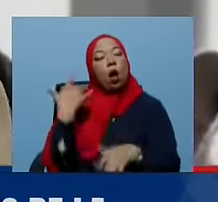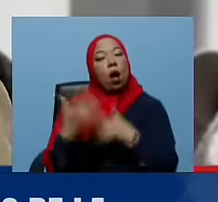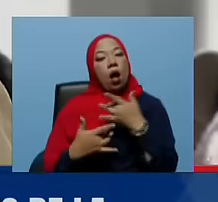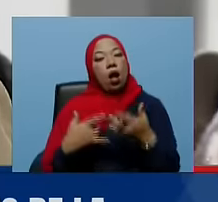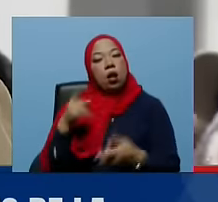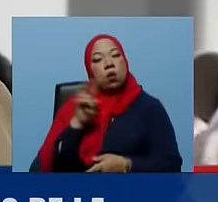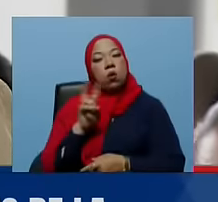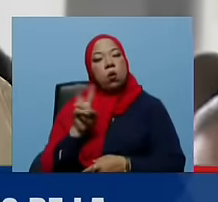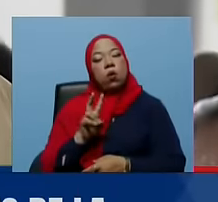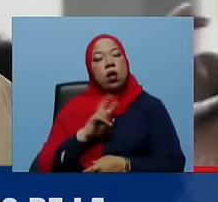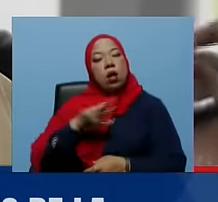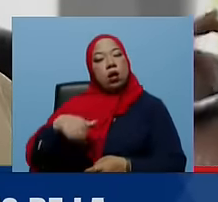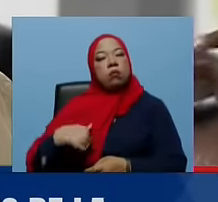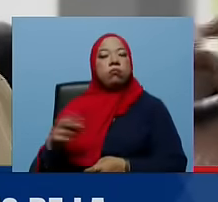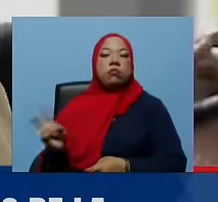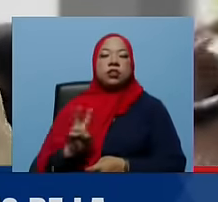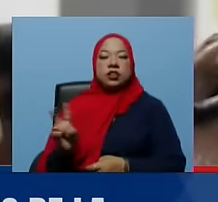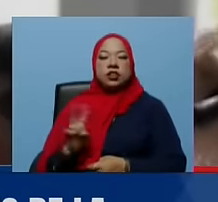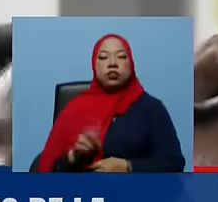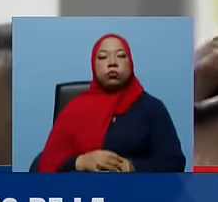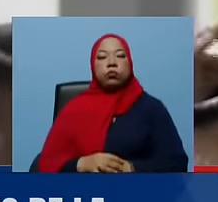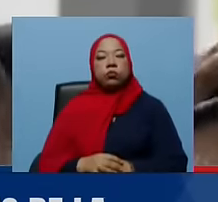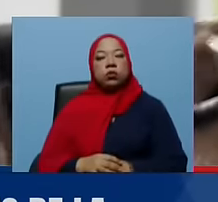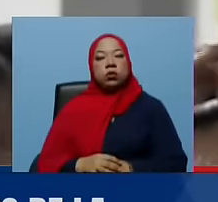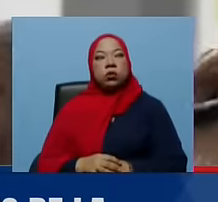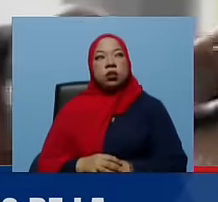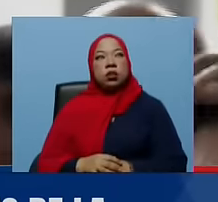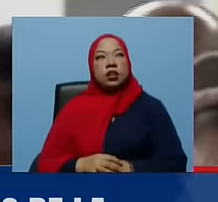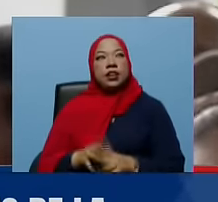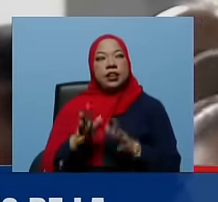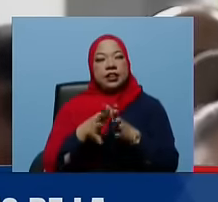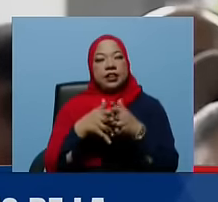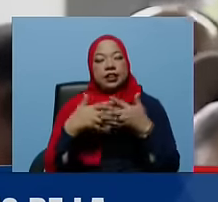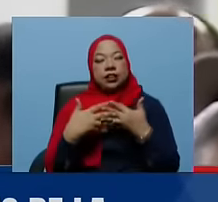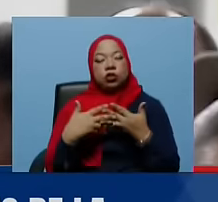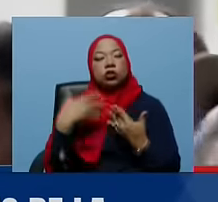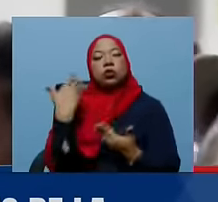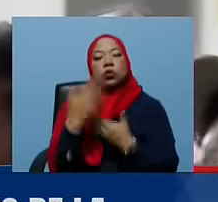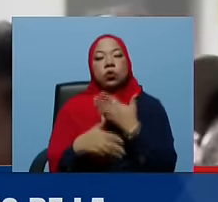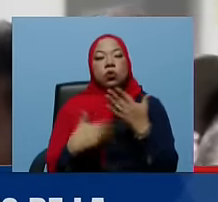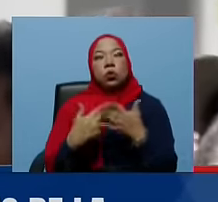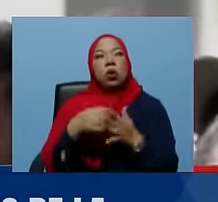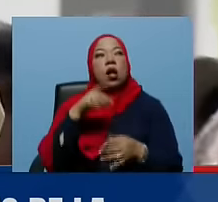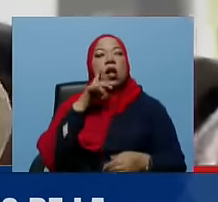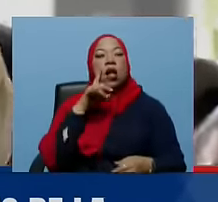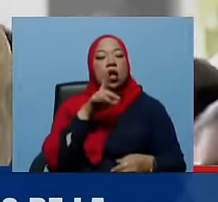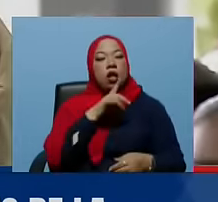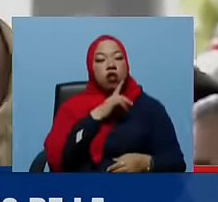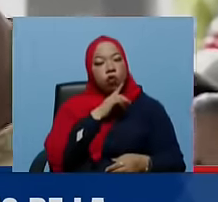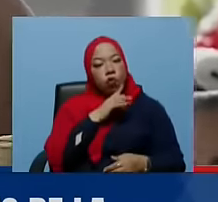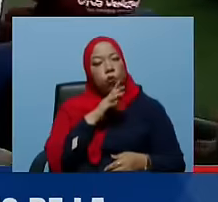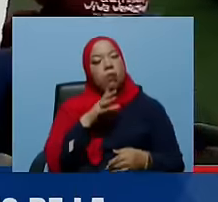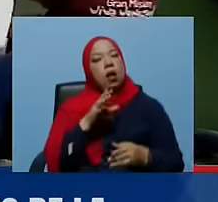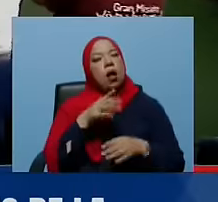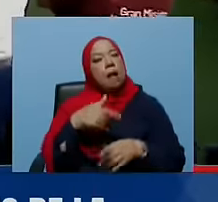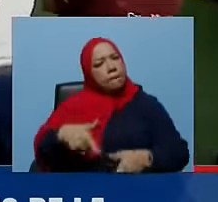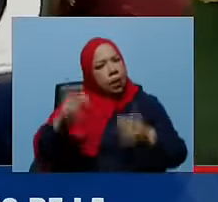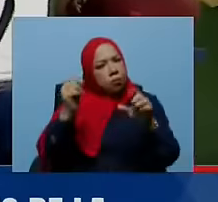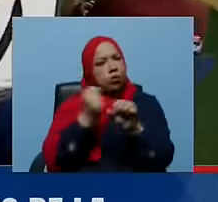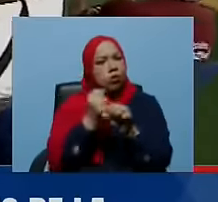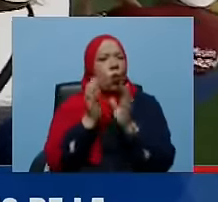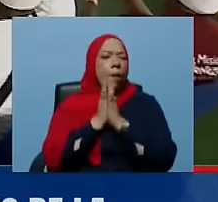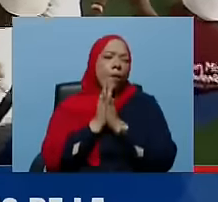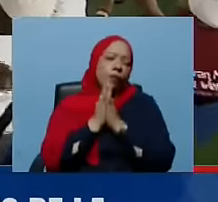hecho por nuestro querido país. Quisiera entregarle este libro, presidente, en nombre de los cultores, ¿me permite?